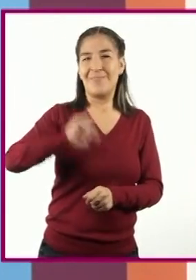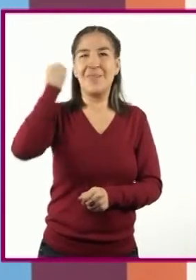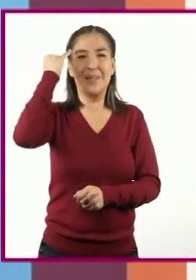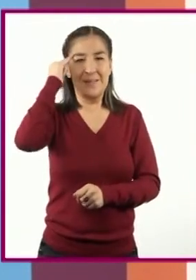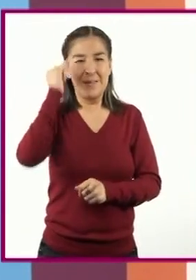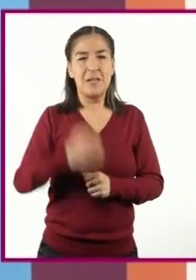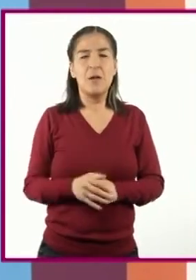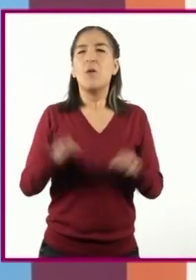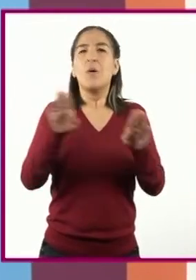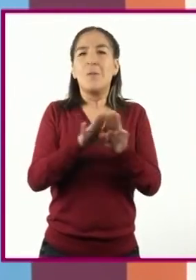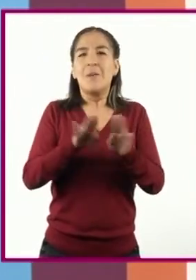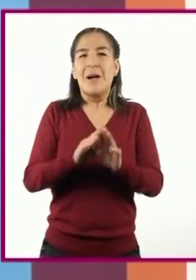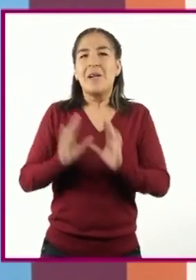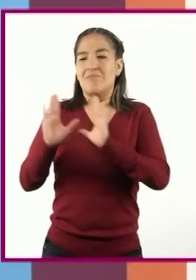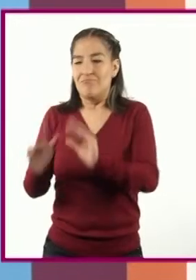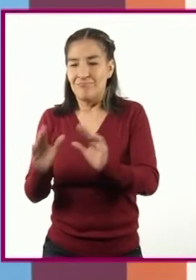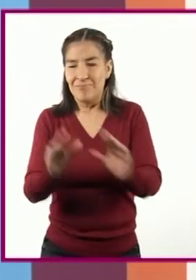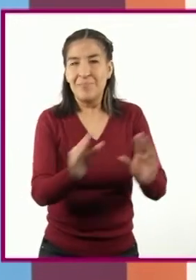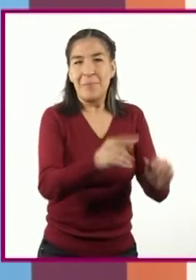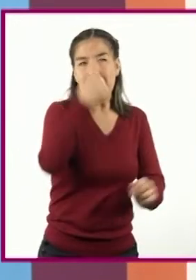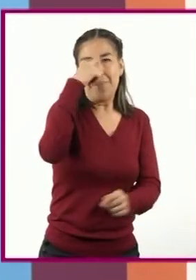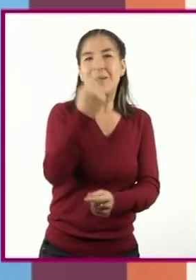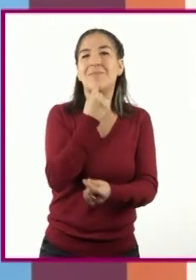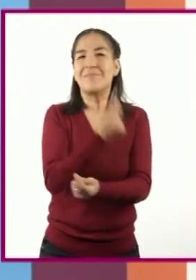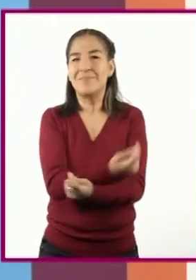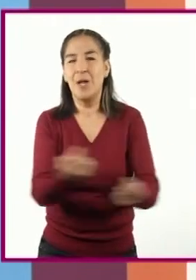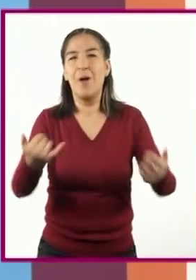y pasarlos de generación en generación.